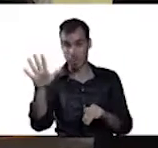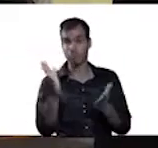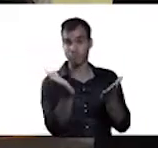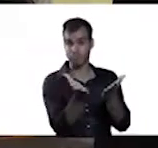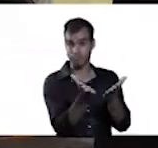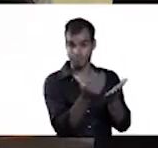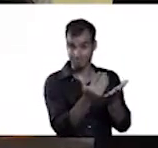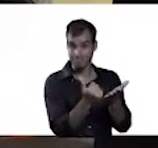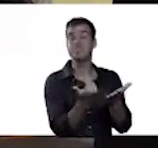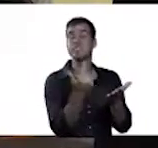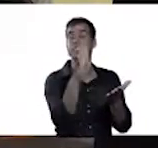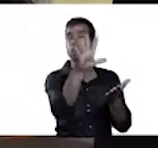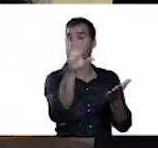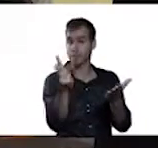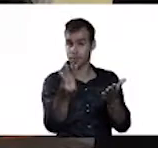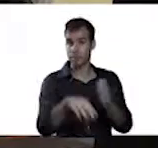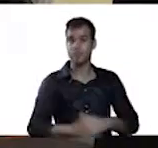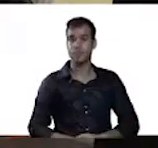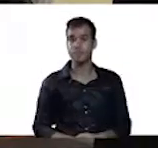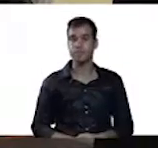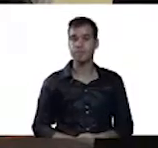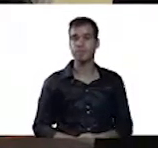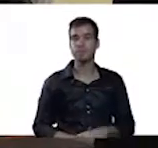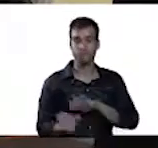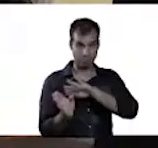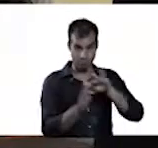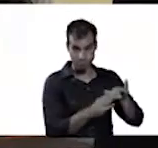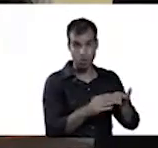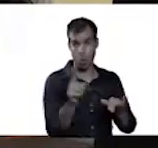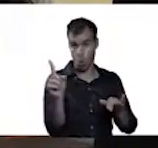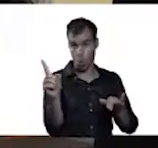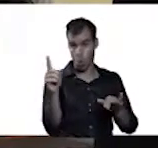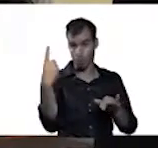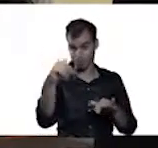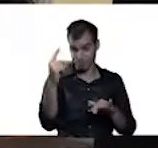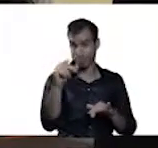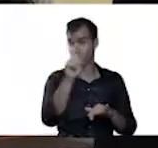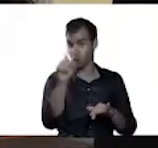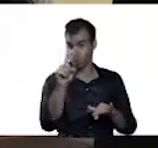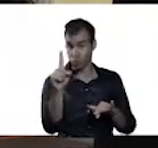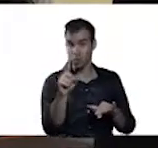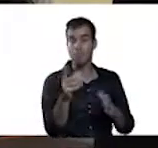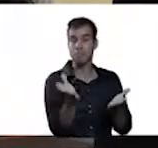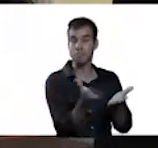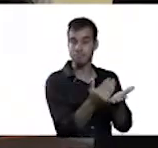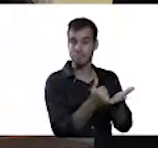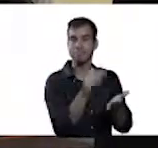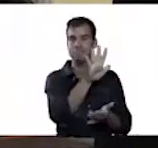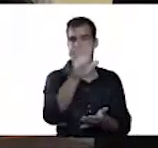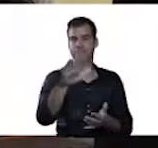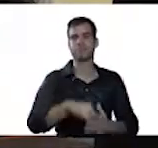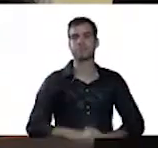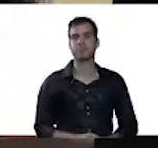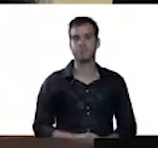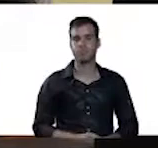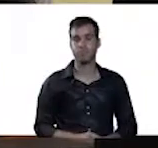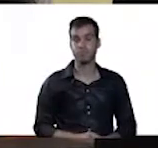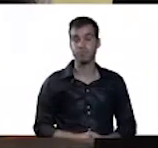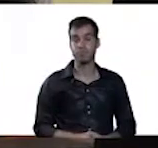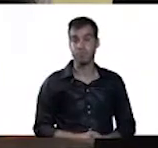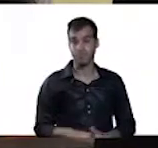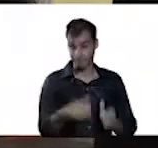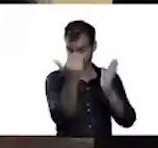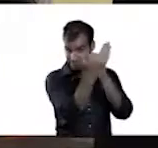2, 3 y 5 de la página 53 y la 11 de la página